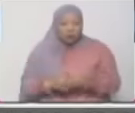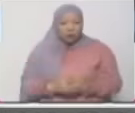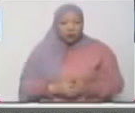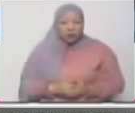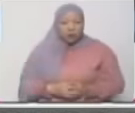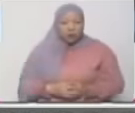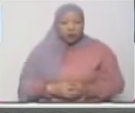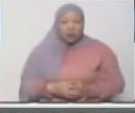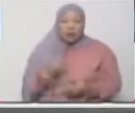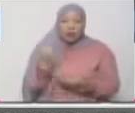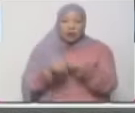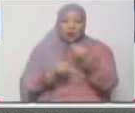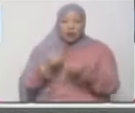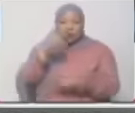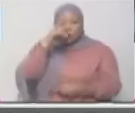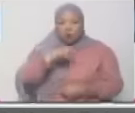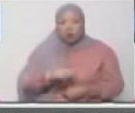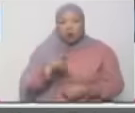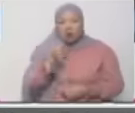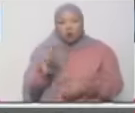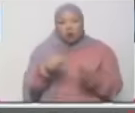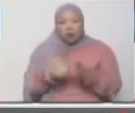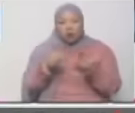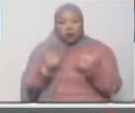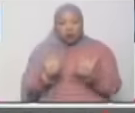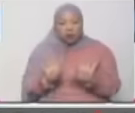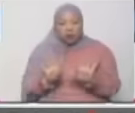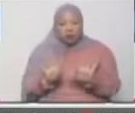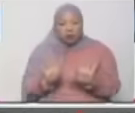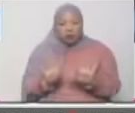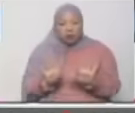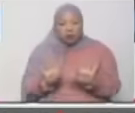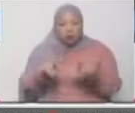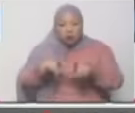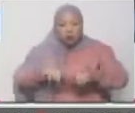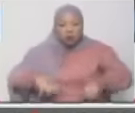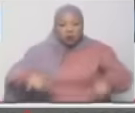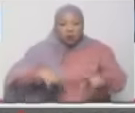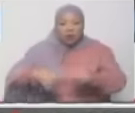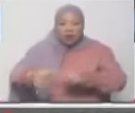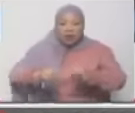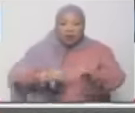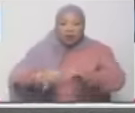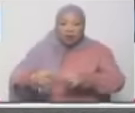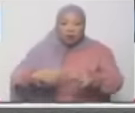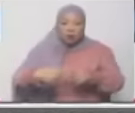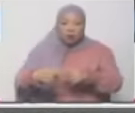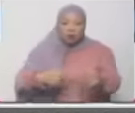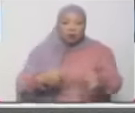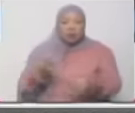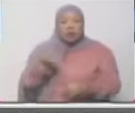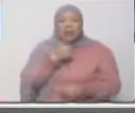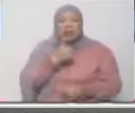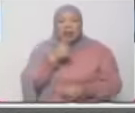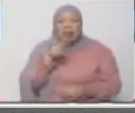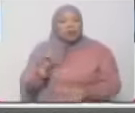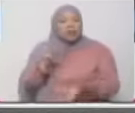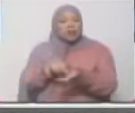que se hizo en el año 2009, en el Teresa Carreño. ¿Quién de ustedes estuvo en ese aló presidente